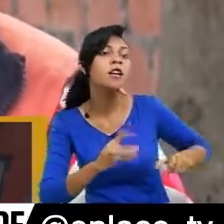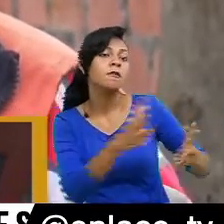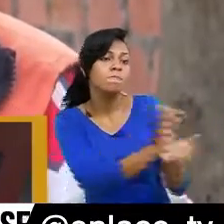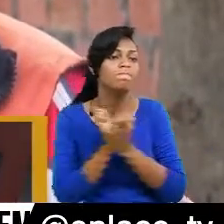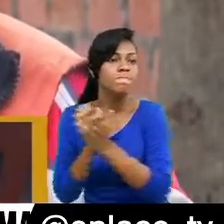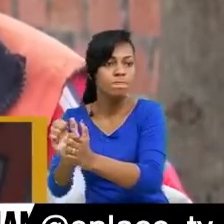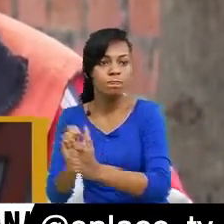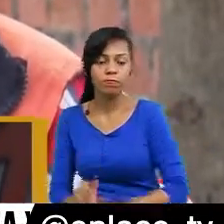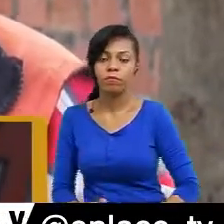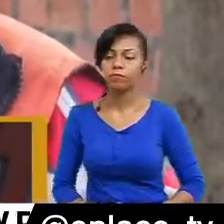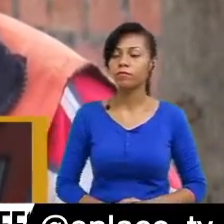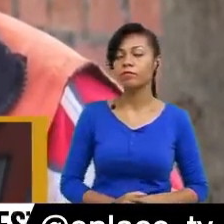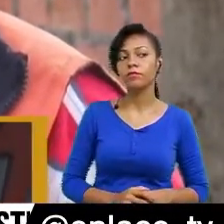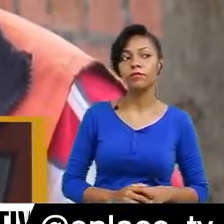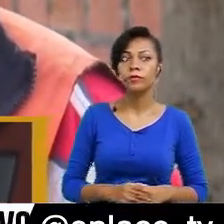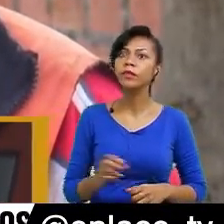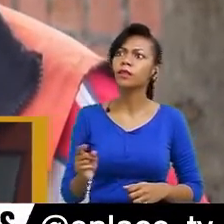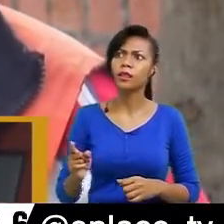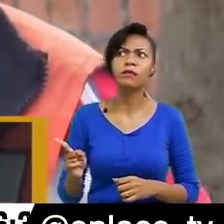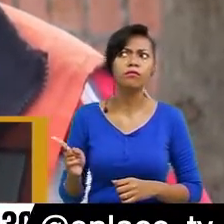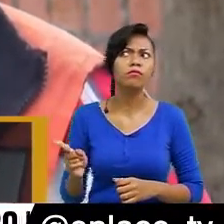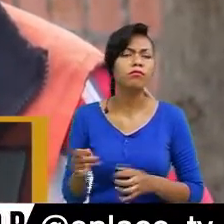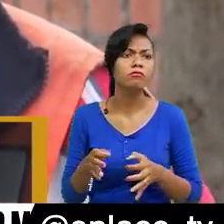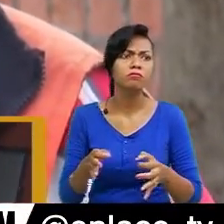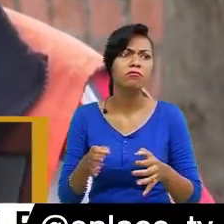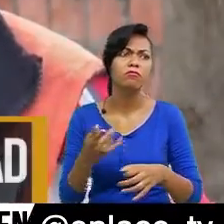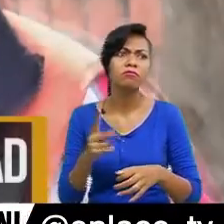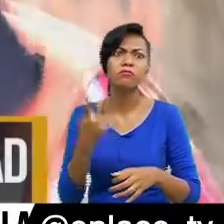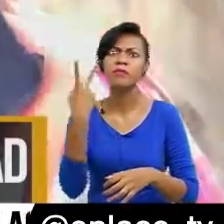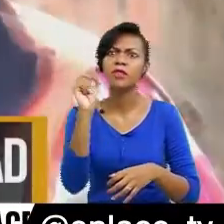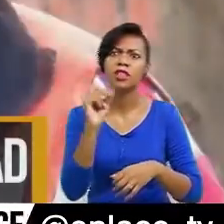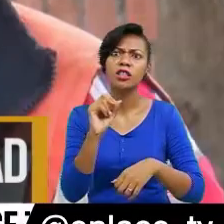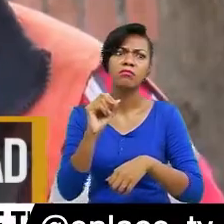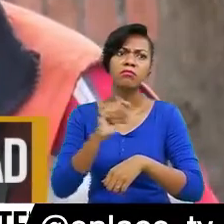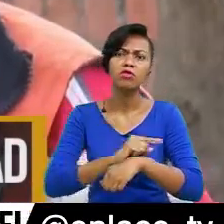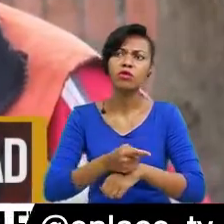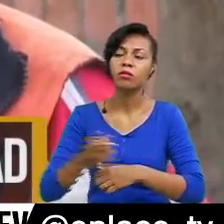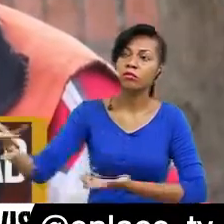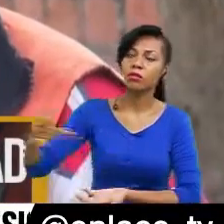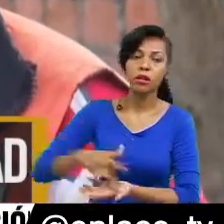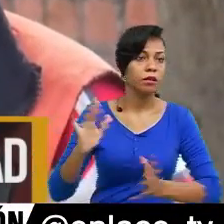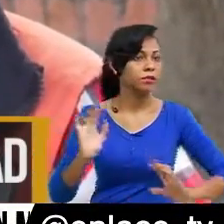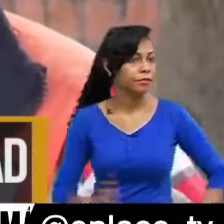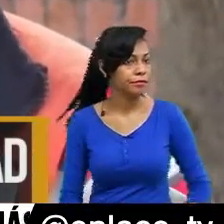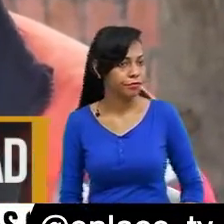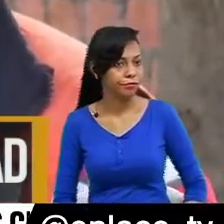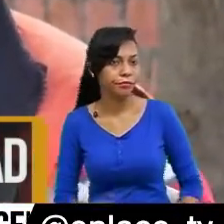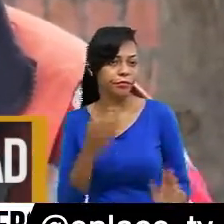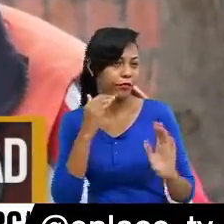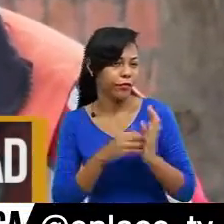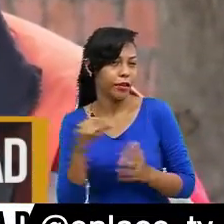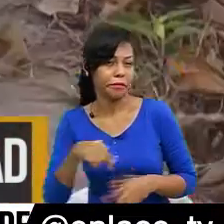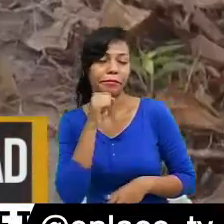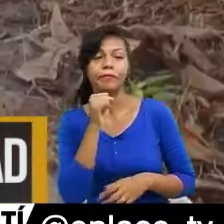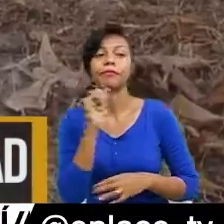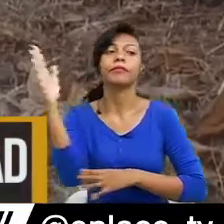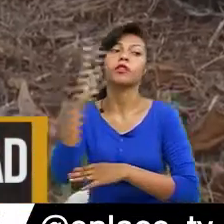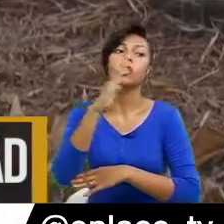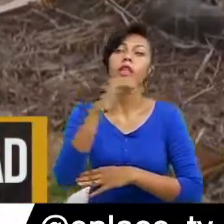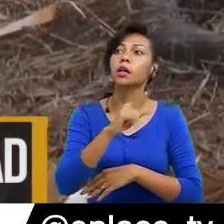la fuerza pública, pero se demoraron en llegar como mínimamente unos 20 minutos. Aquí en Barranca usted pasa tipo mediodía y desde que esto esté